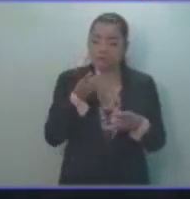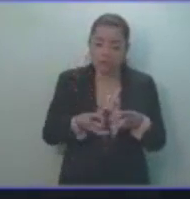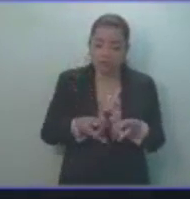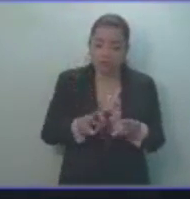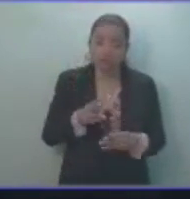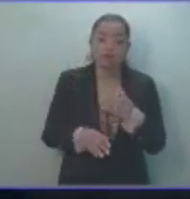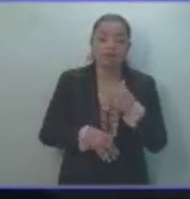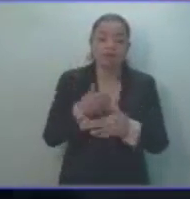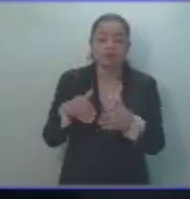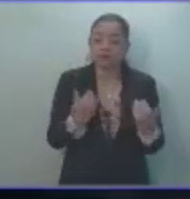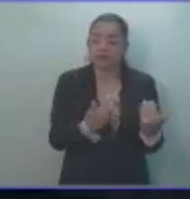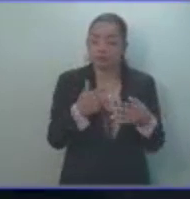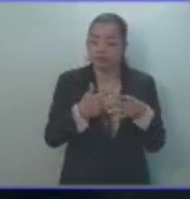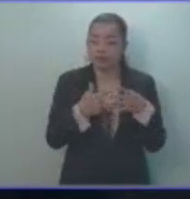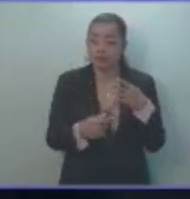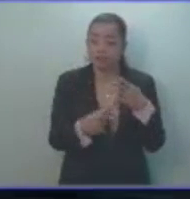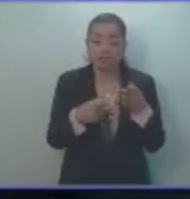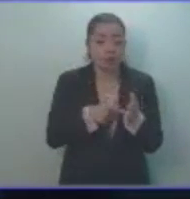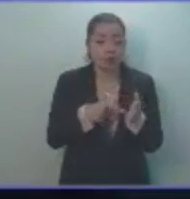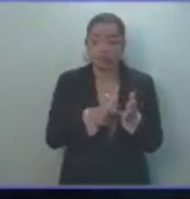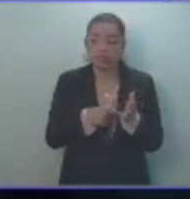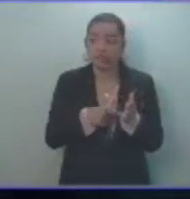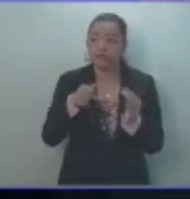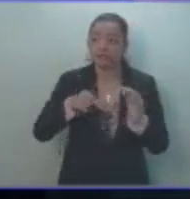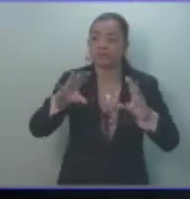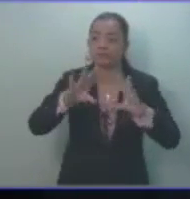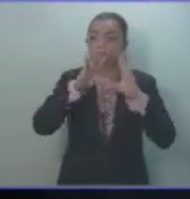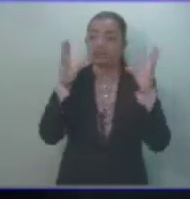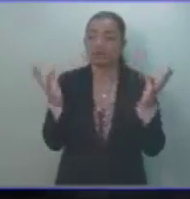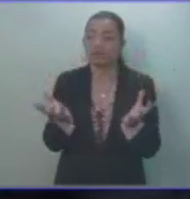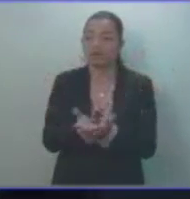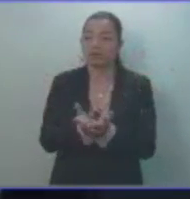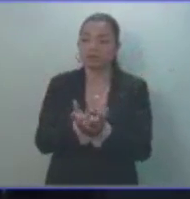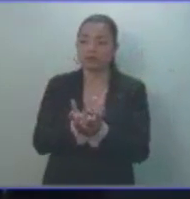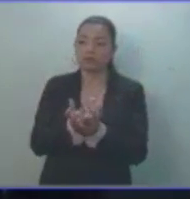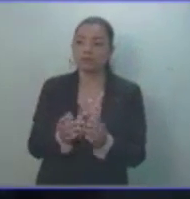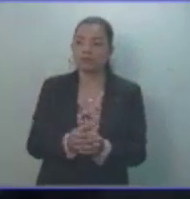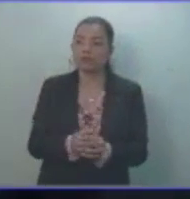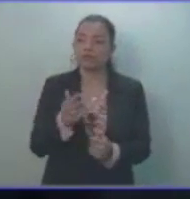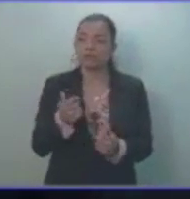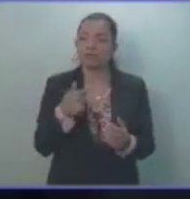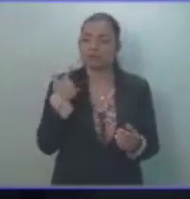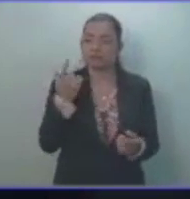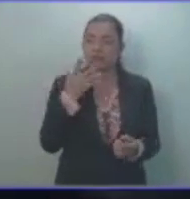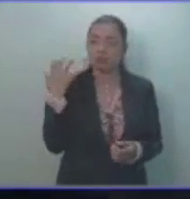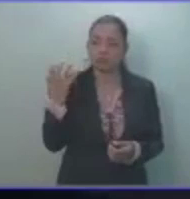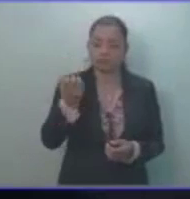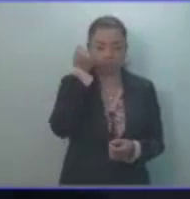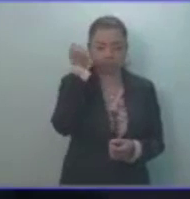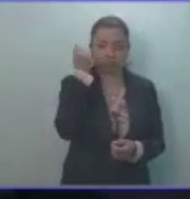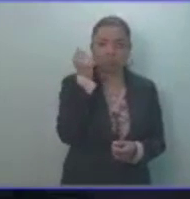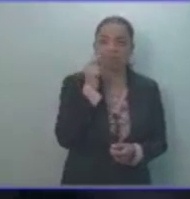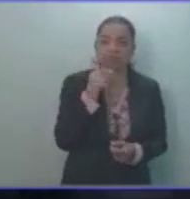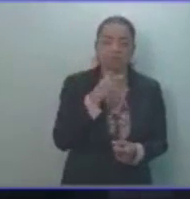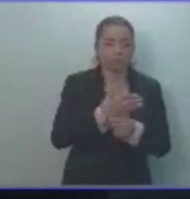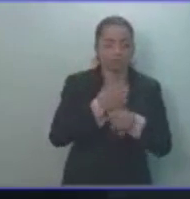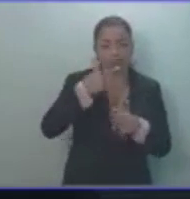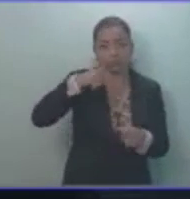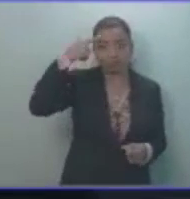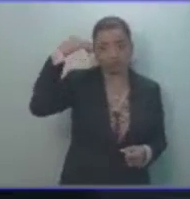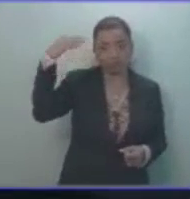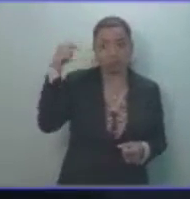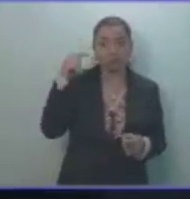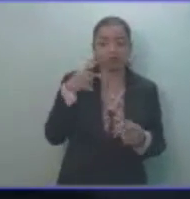hacer gestión y reestructuración de deuda pública a nivel internacional. No lo hemos logrado. Las fracciones políticas